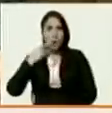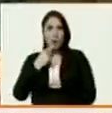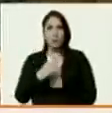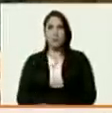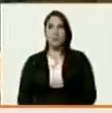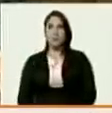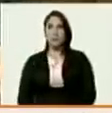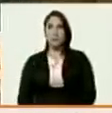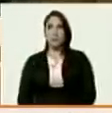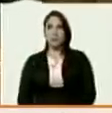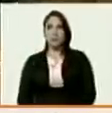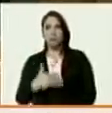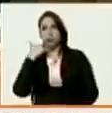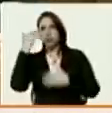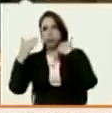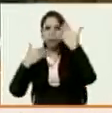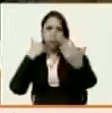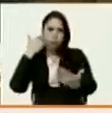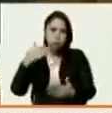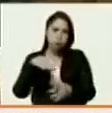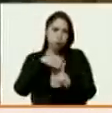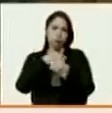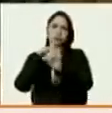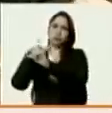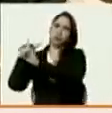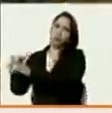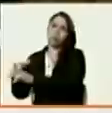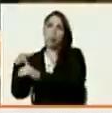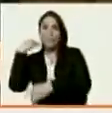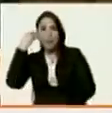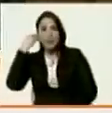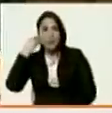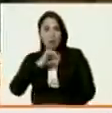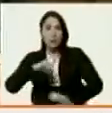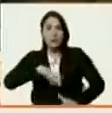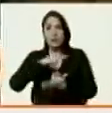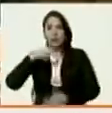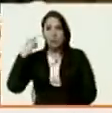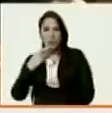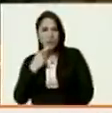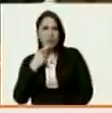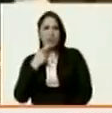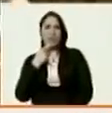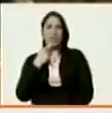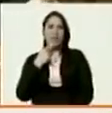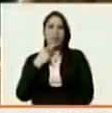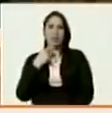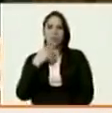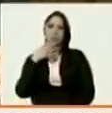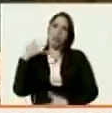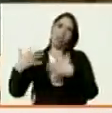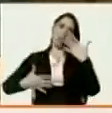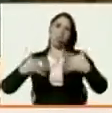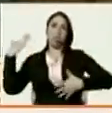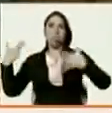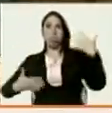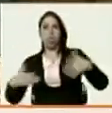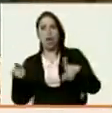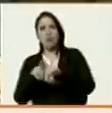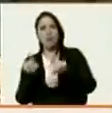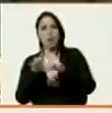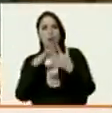tratando de insultarlo, creyendo que nuestra Fuerza Armada Nacional Bolivariana va a caer en la provocación de bocones, de guapetones de barrio,